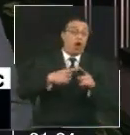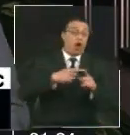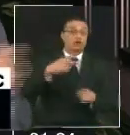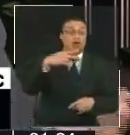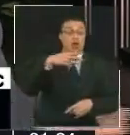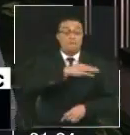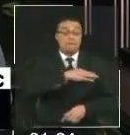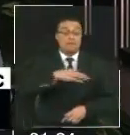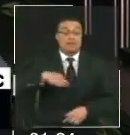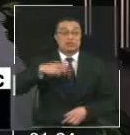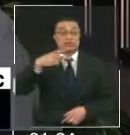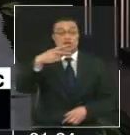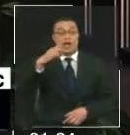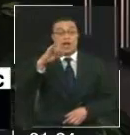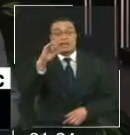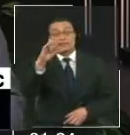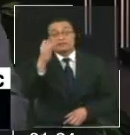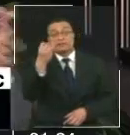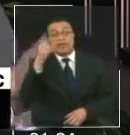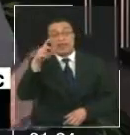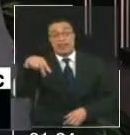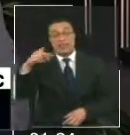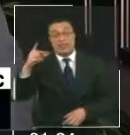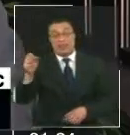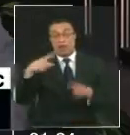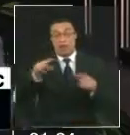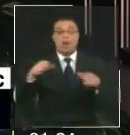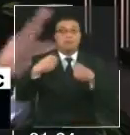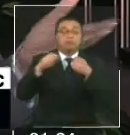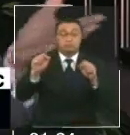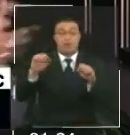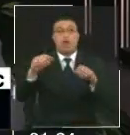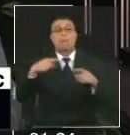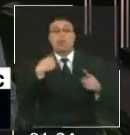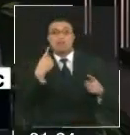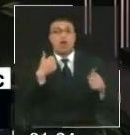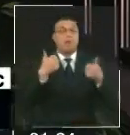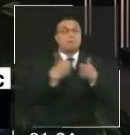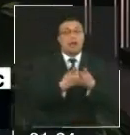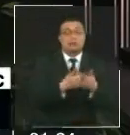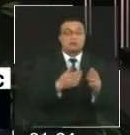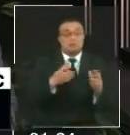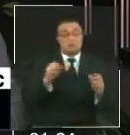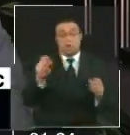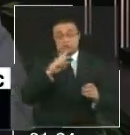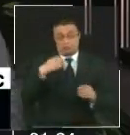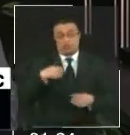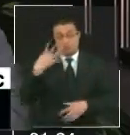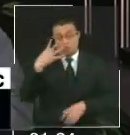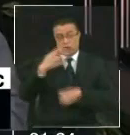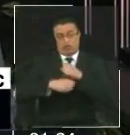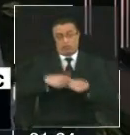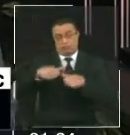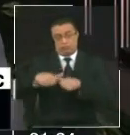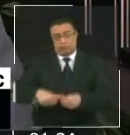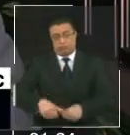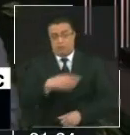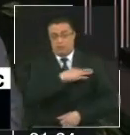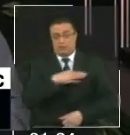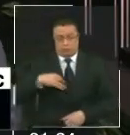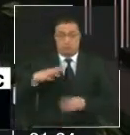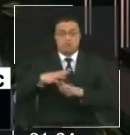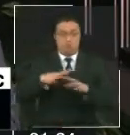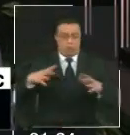que en esta batalla la ganó, esta la perdió, esta fue un empate. Quizás sea así. Mira, yo fui ministro 4 años, sé que es un cargo de